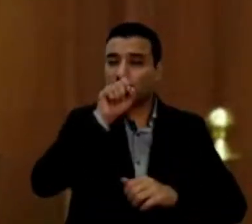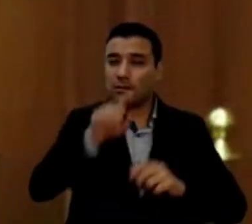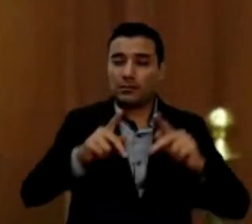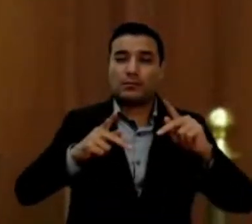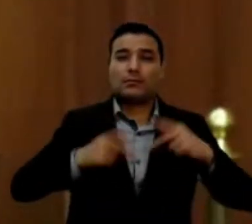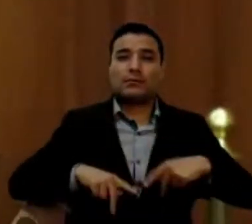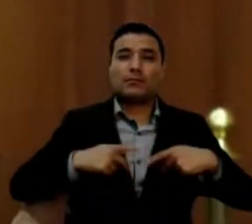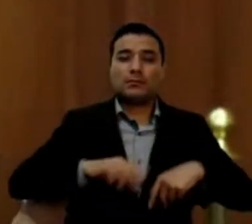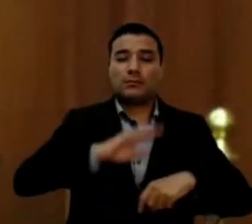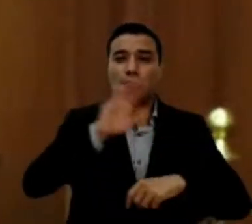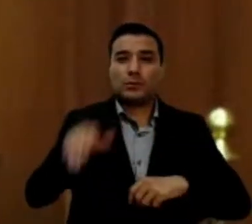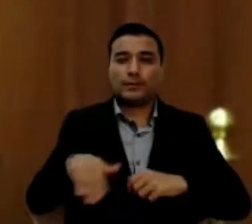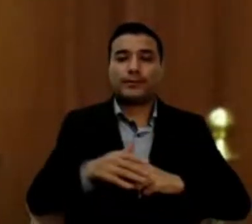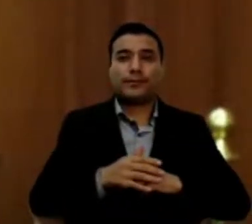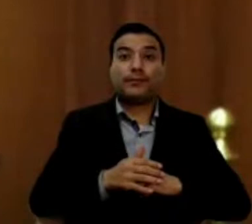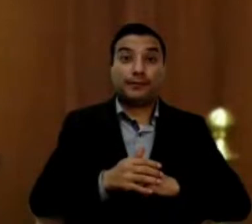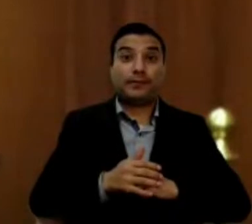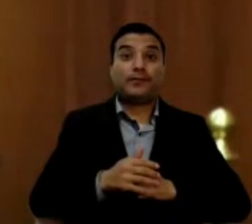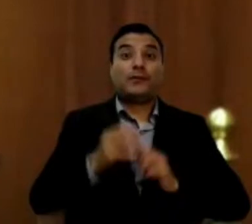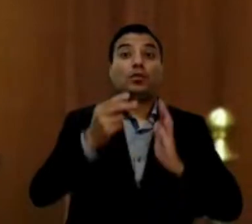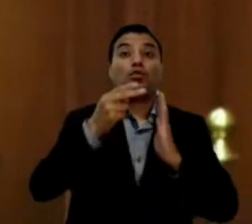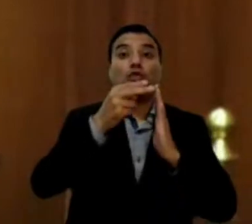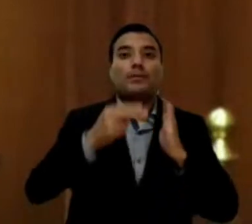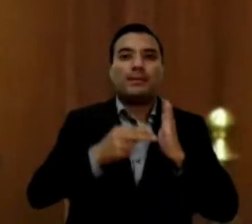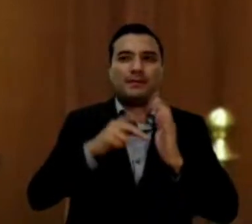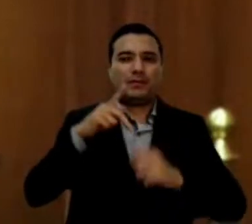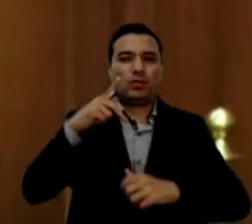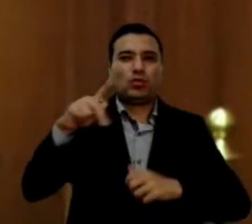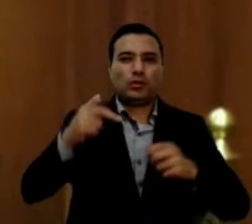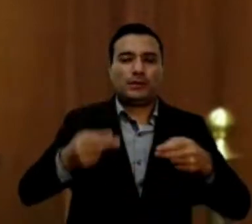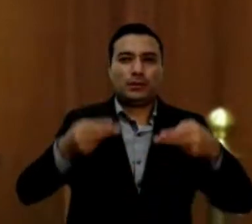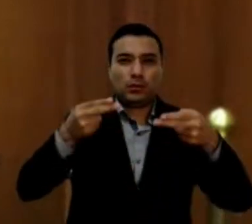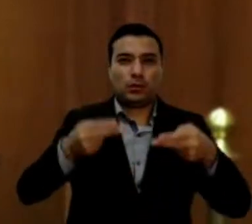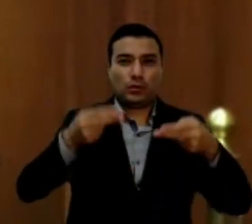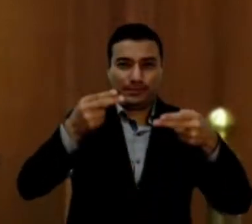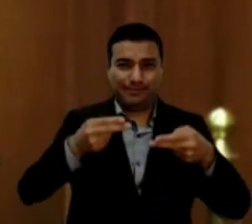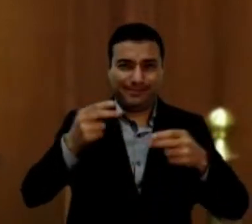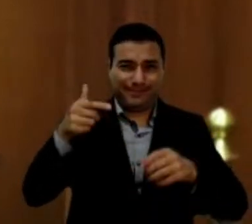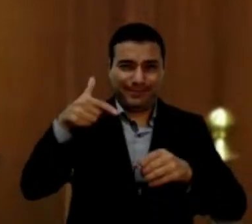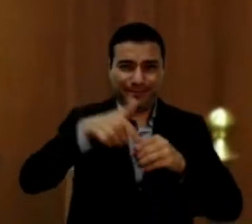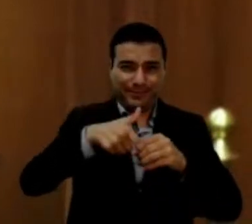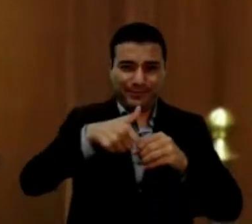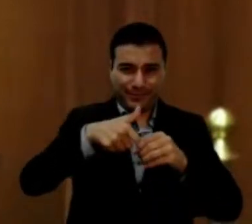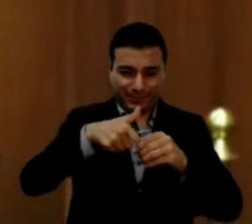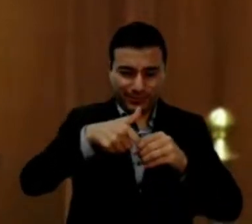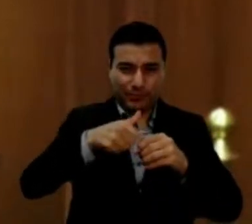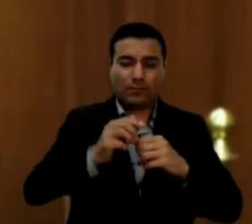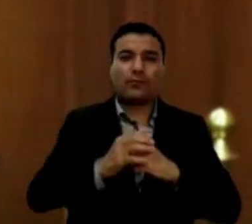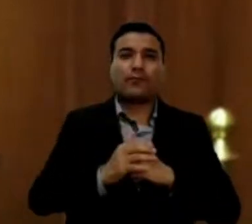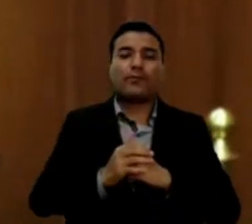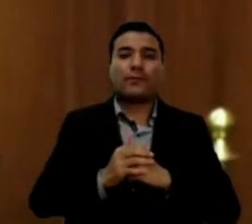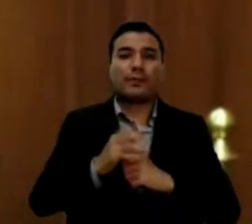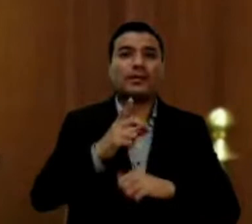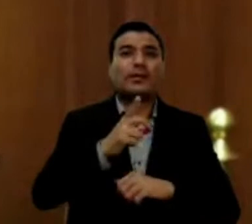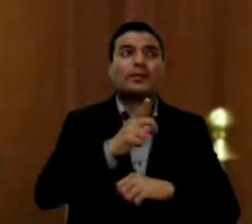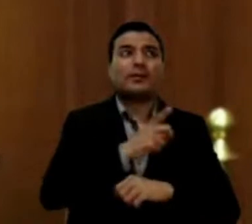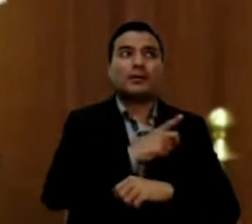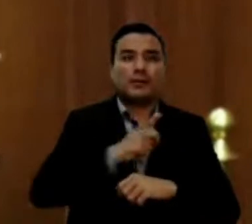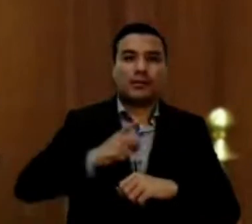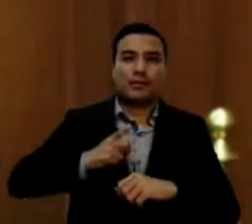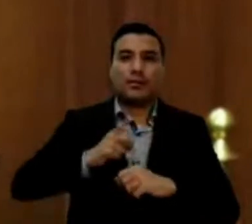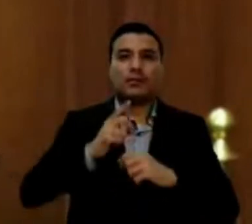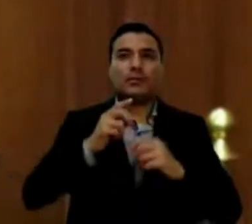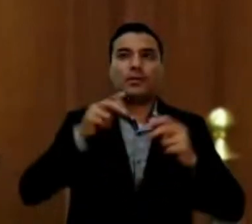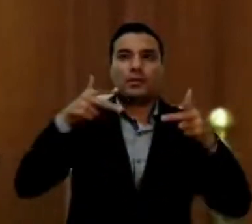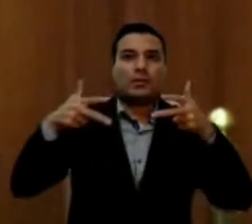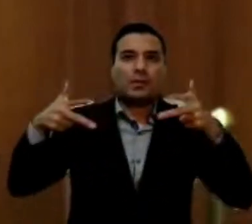acuerdo a la normatividad y por seguridad de los establecimientos, las unidades económicas que ofrecen el servicio de venta de gasolina deben contar con cámaras